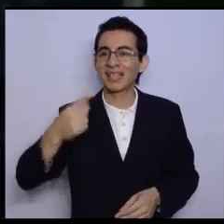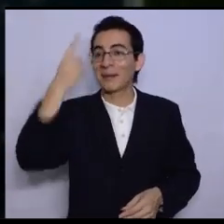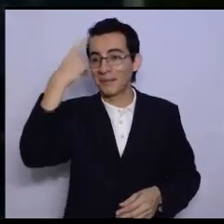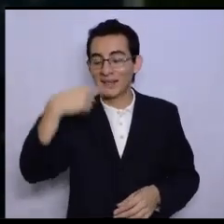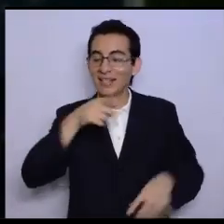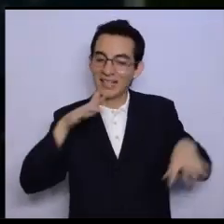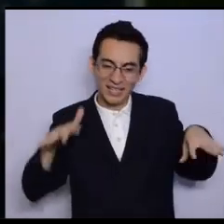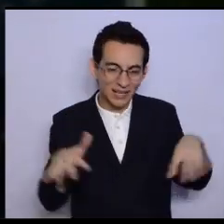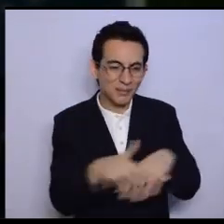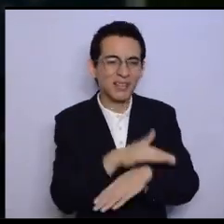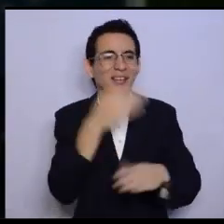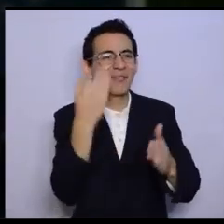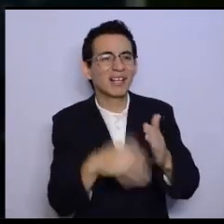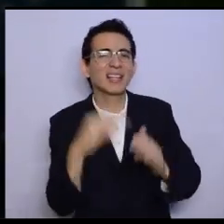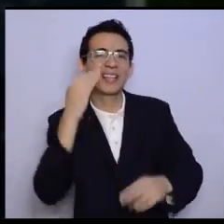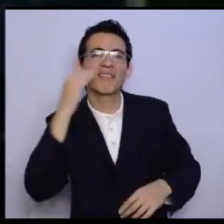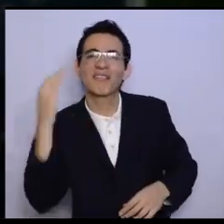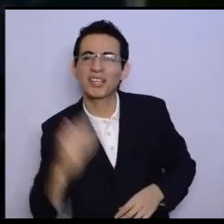carácter.